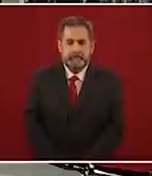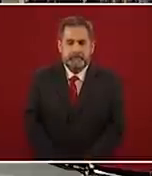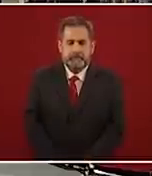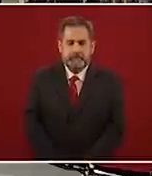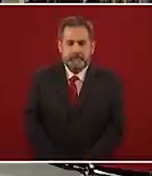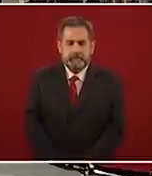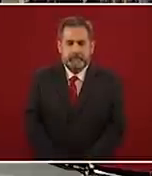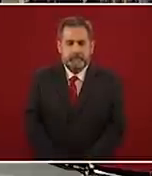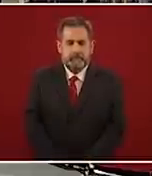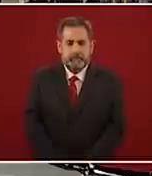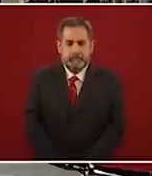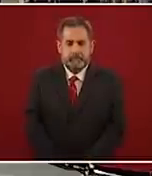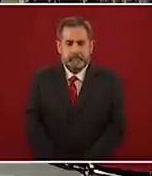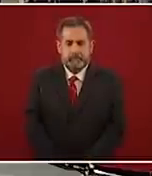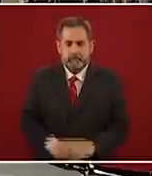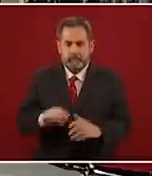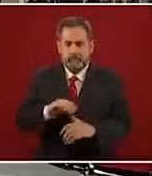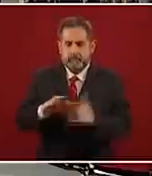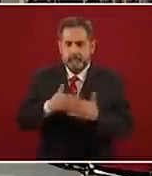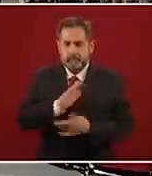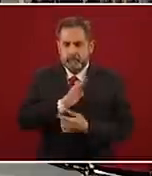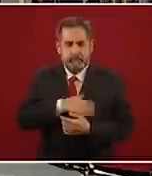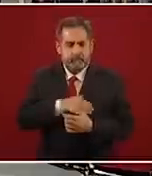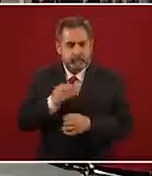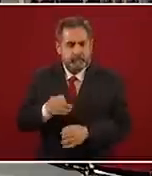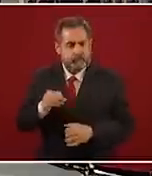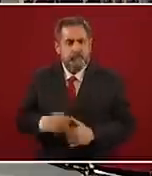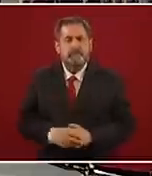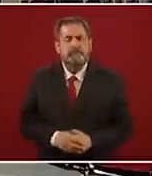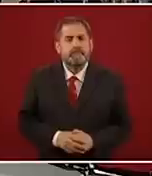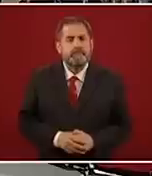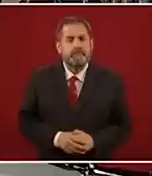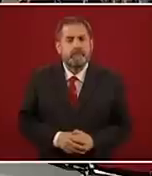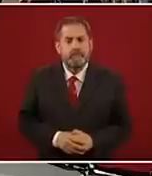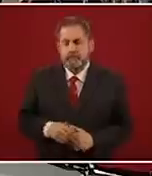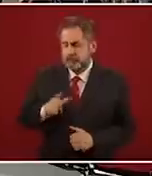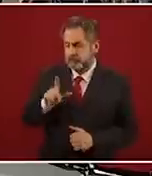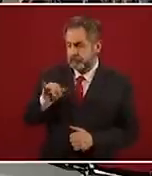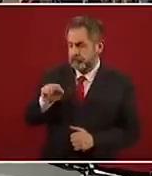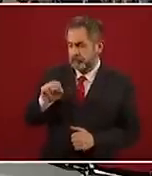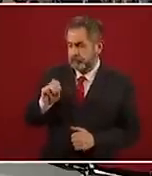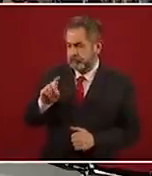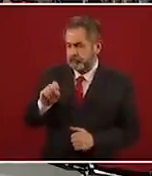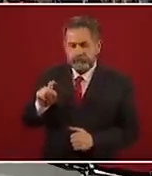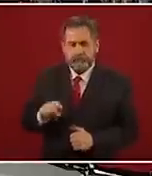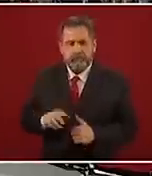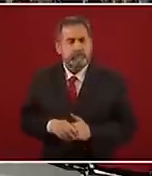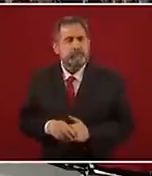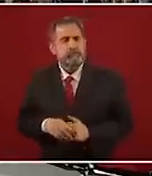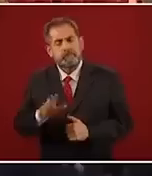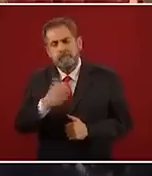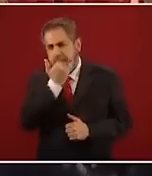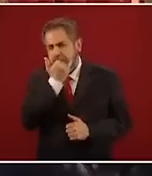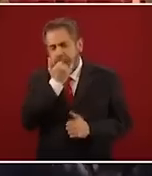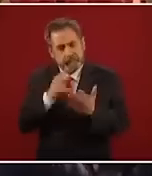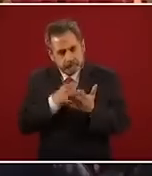Aquí no, aquí todo es en español. Vamos, por favor. Gracias, secretario. Luis Méndez, de Notimex. Disculpe la insistencia, a mí